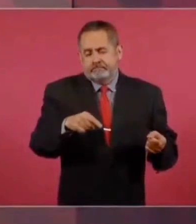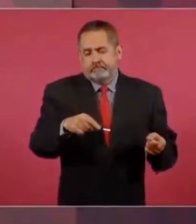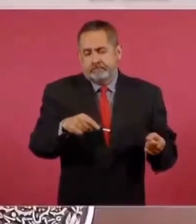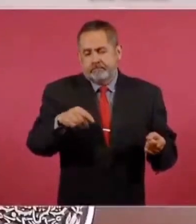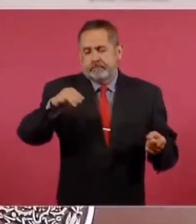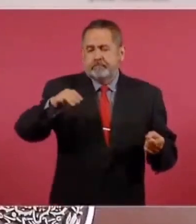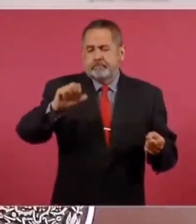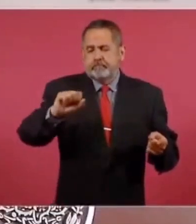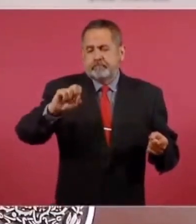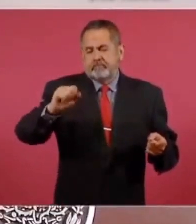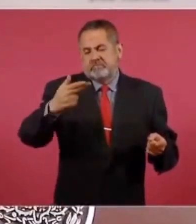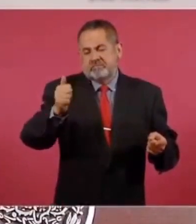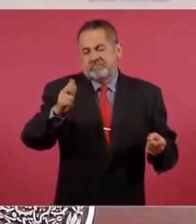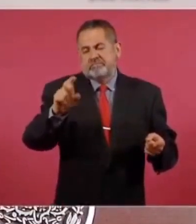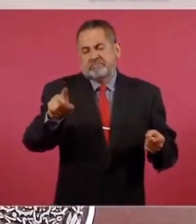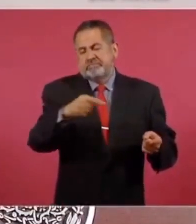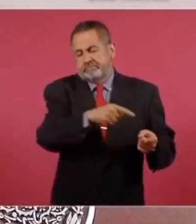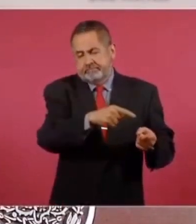Machar,